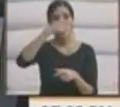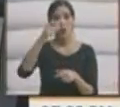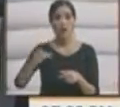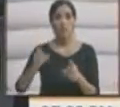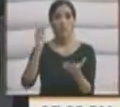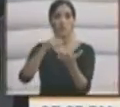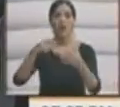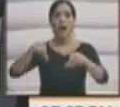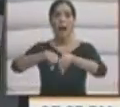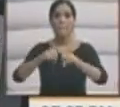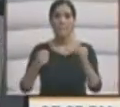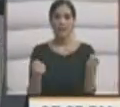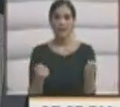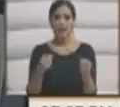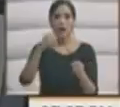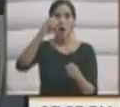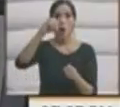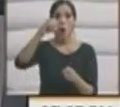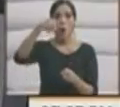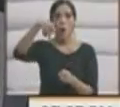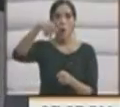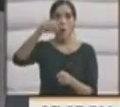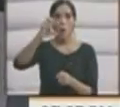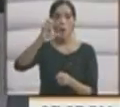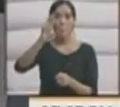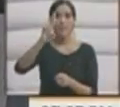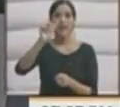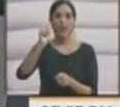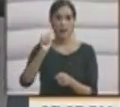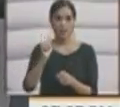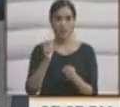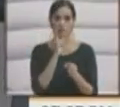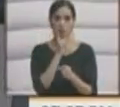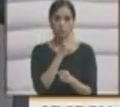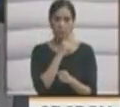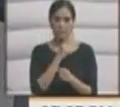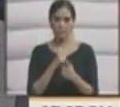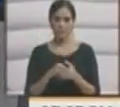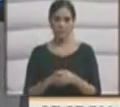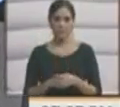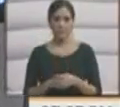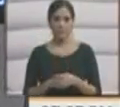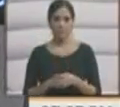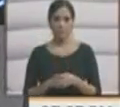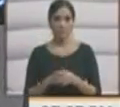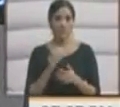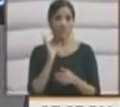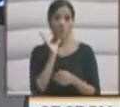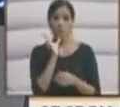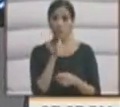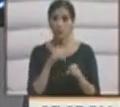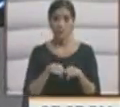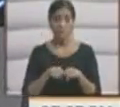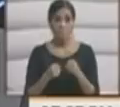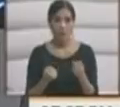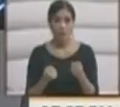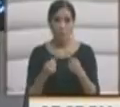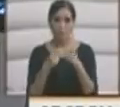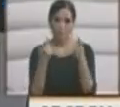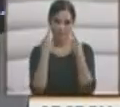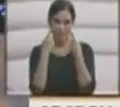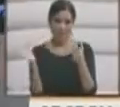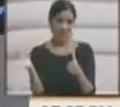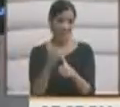panadería La Ópera. Panadería La Ópera. No habían pan, pero miren lo que